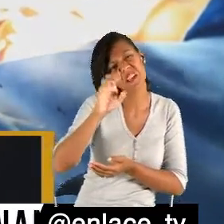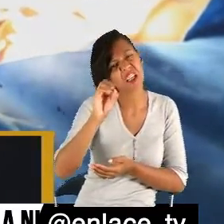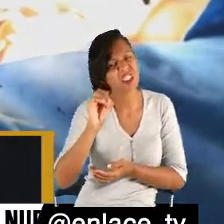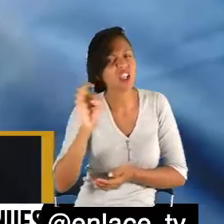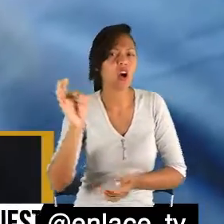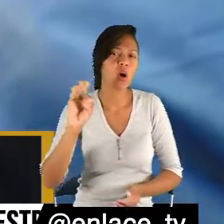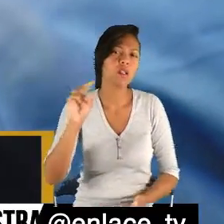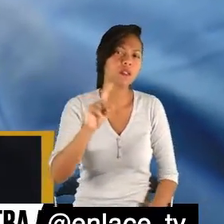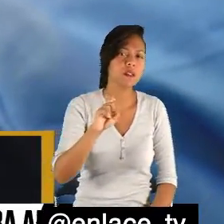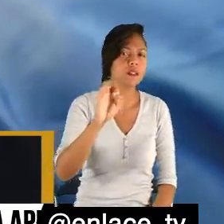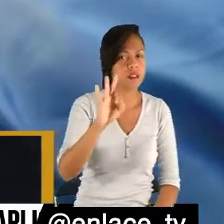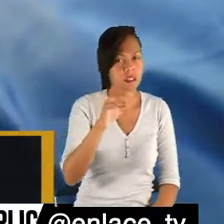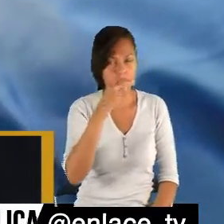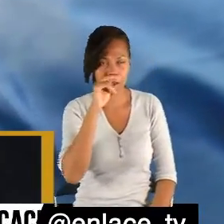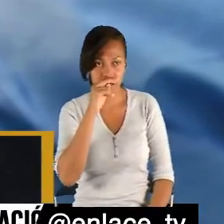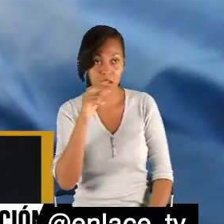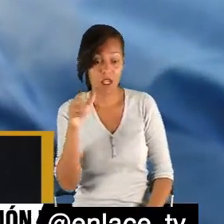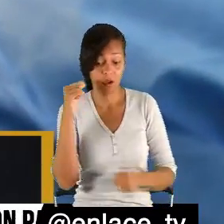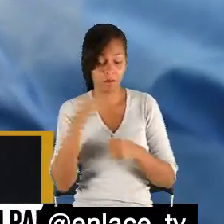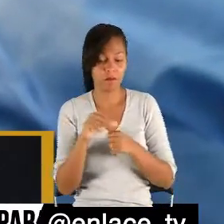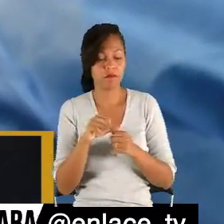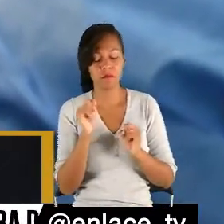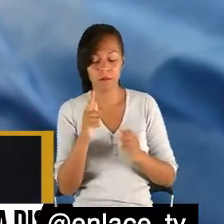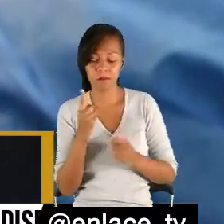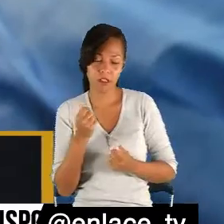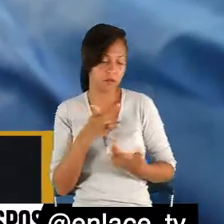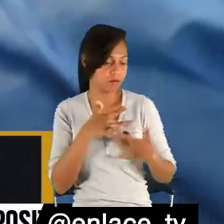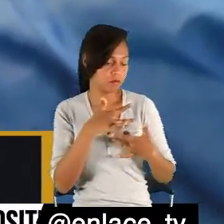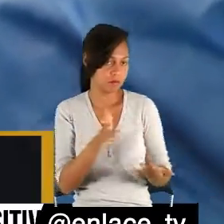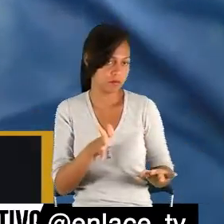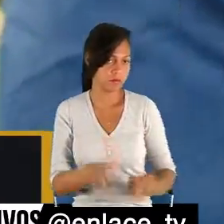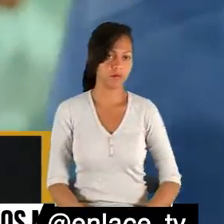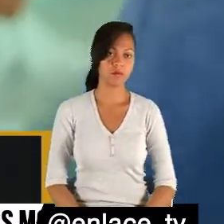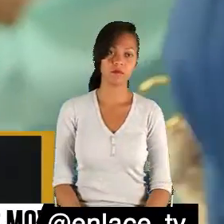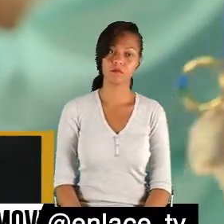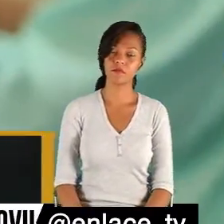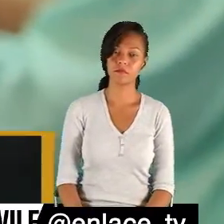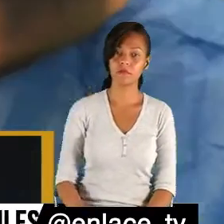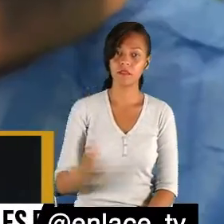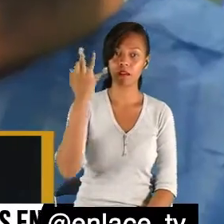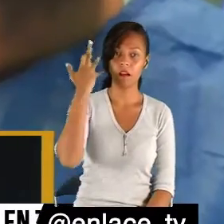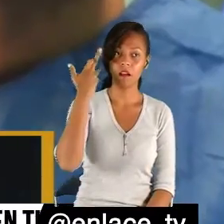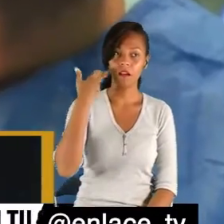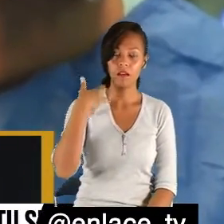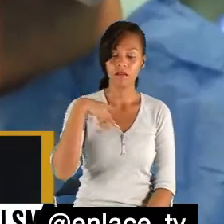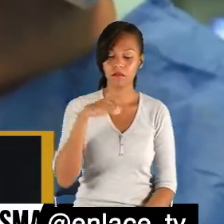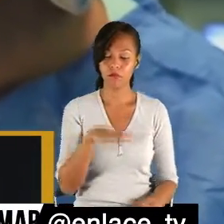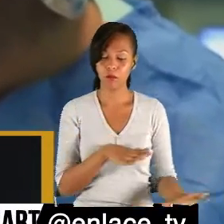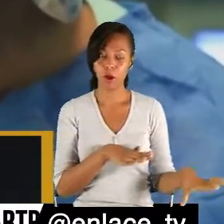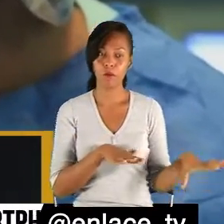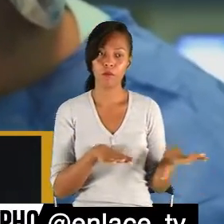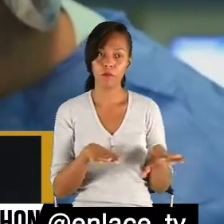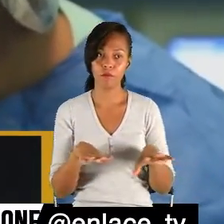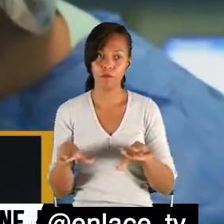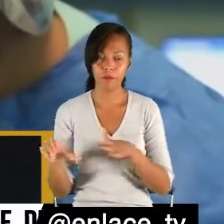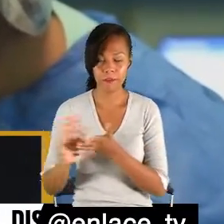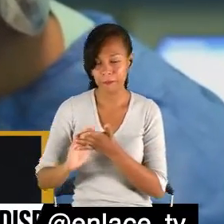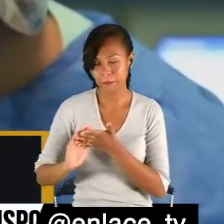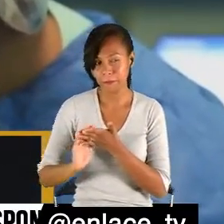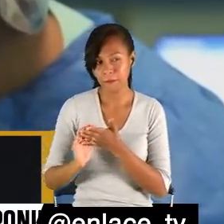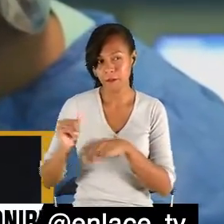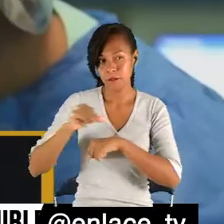vincula desde su labor social para apoyar en esta causa son tres días consecutivos jorge rené y cuantos en de pronto se tiene estipulado